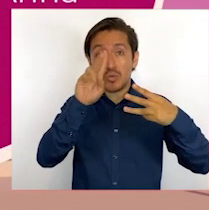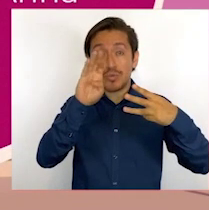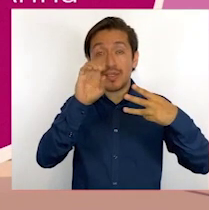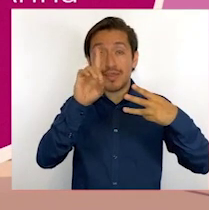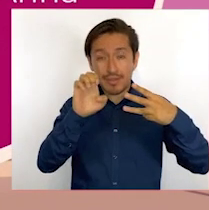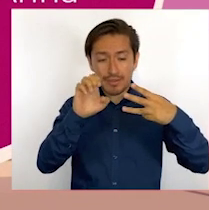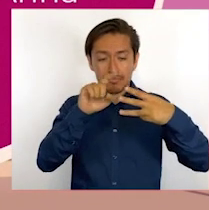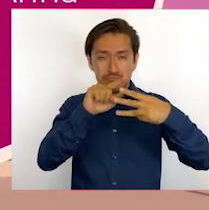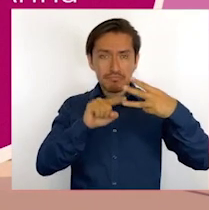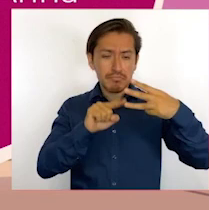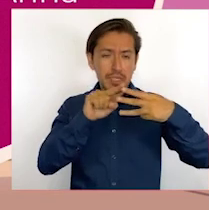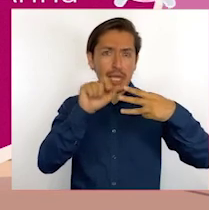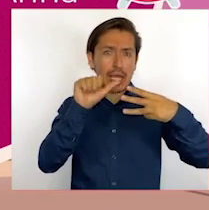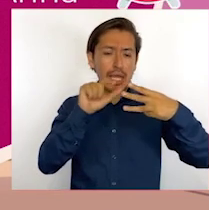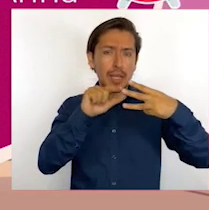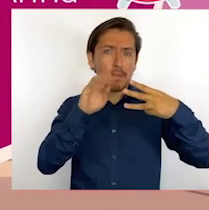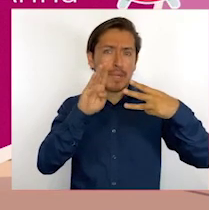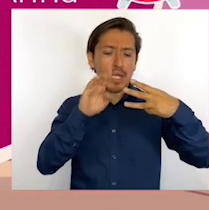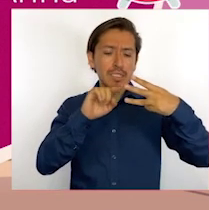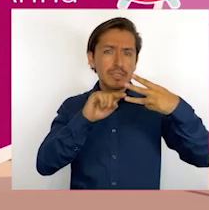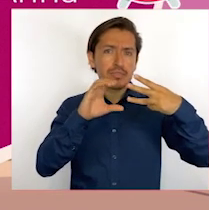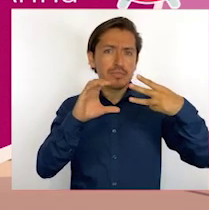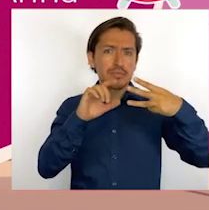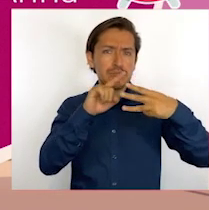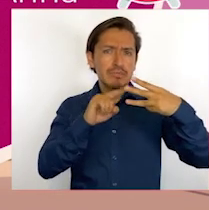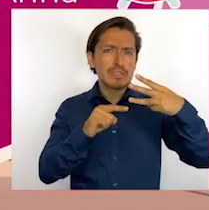de Iturbide.